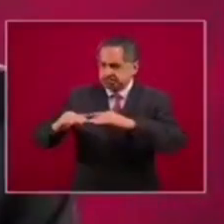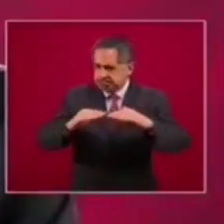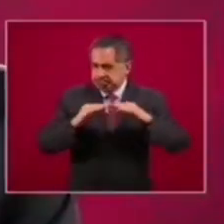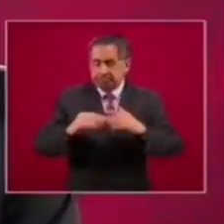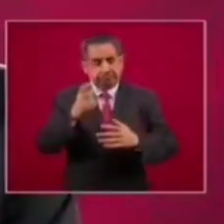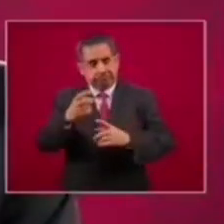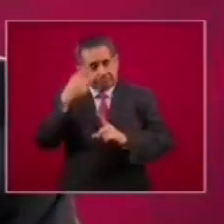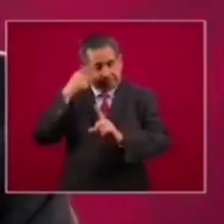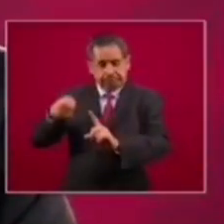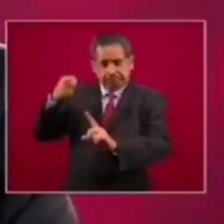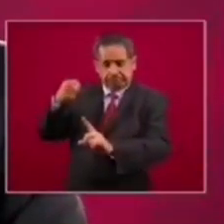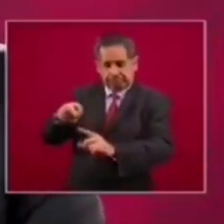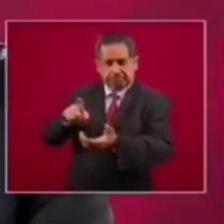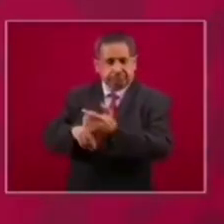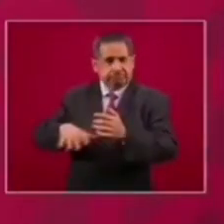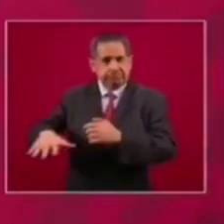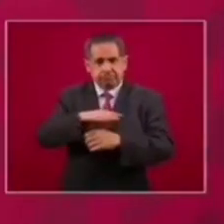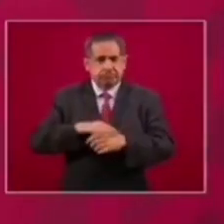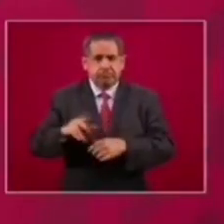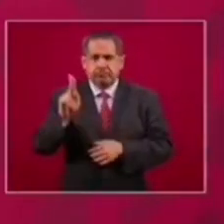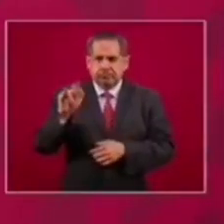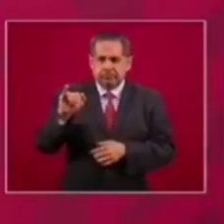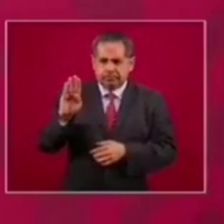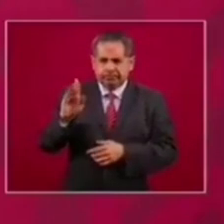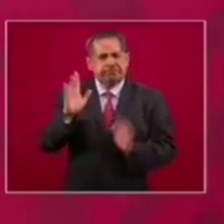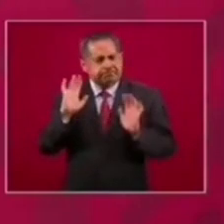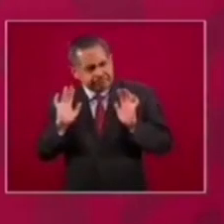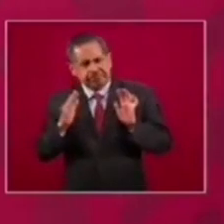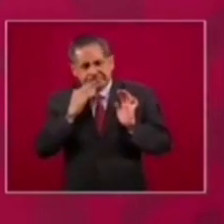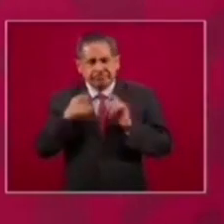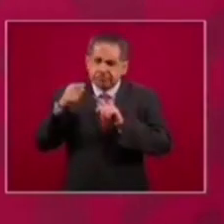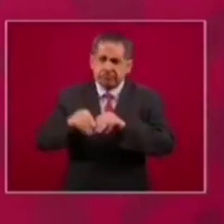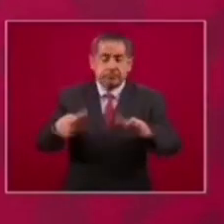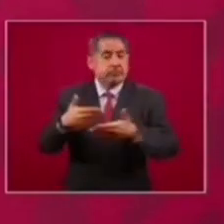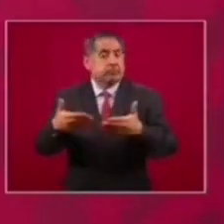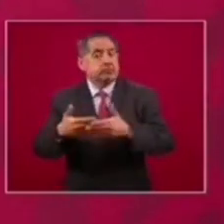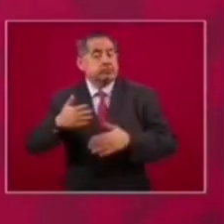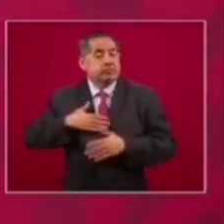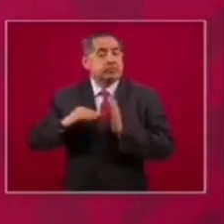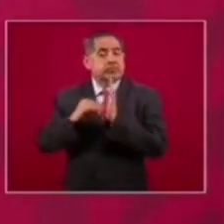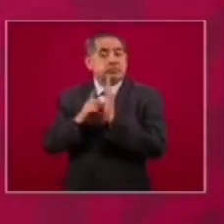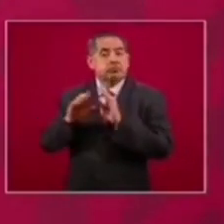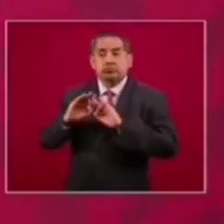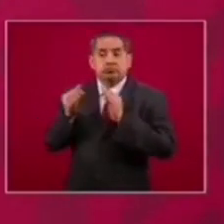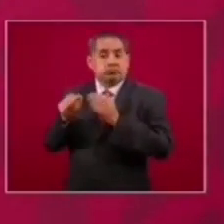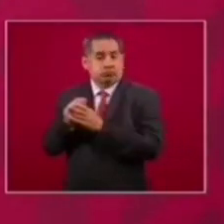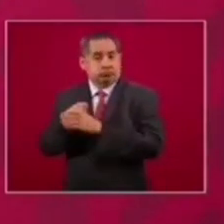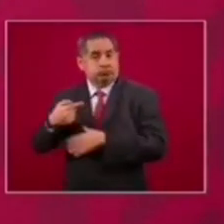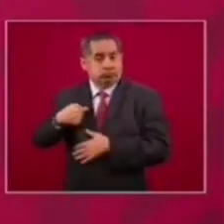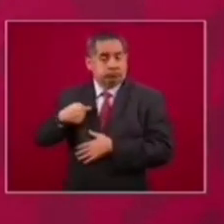Solo se tiene que tomar en cuenta lo del Producto Interno Bruto. Y ahora, con el modelo nuestro,